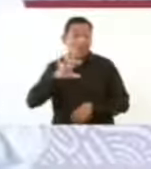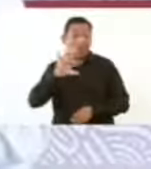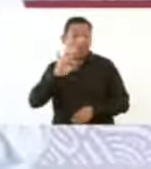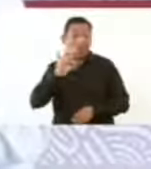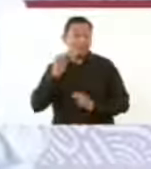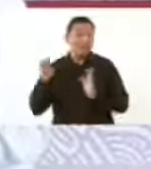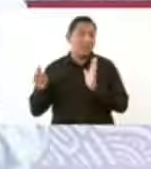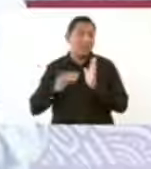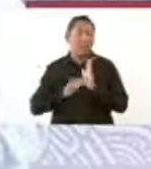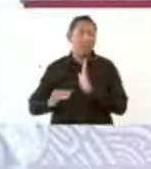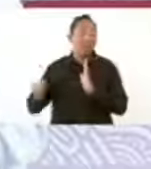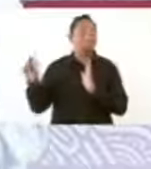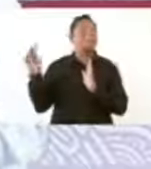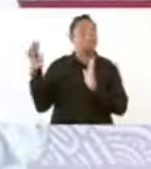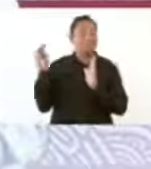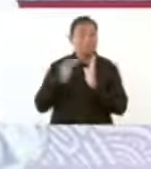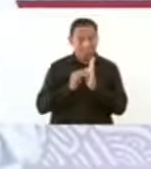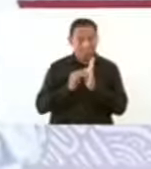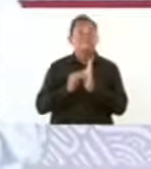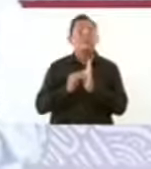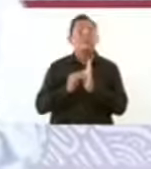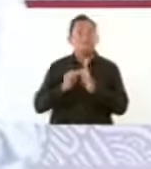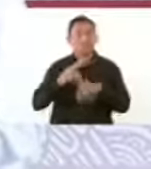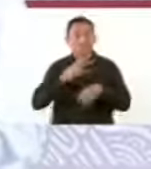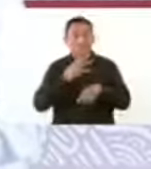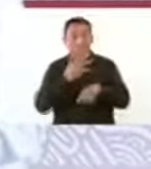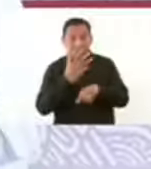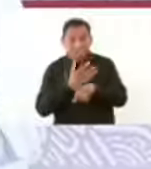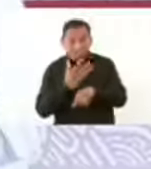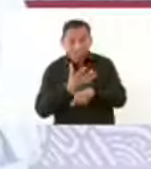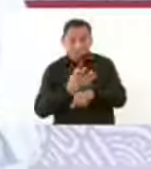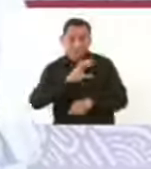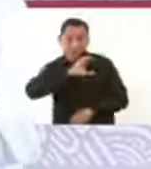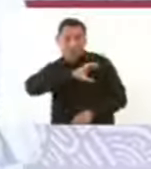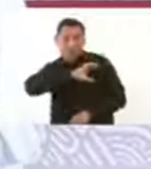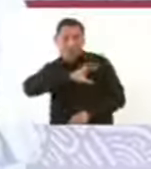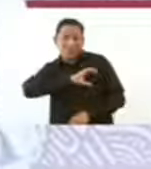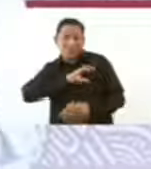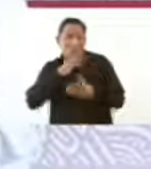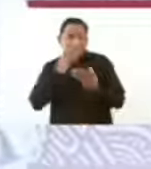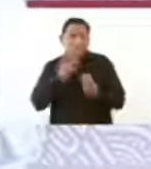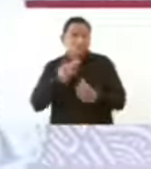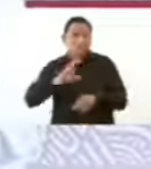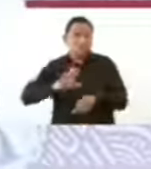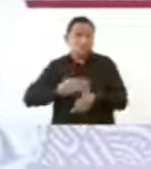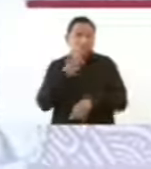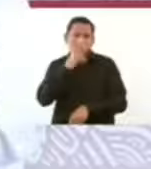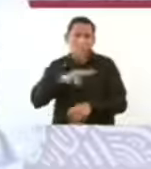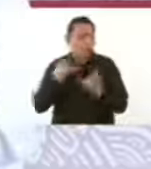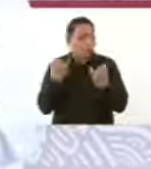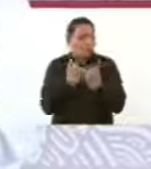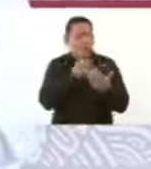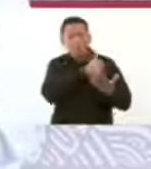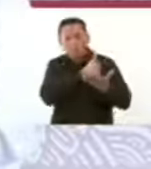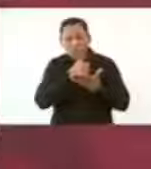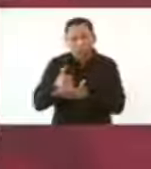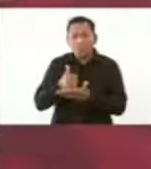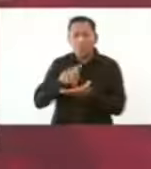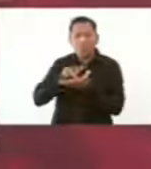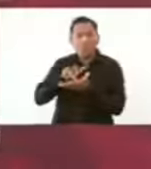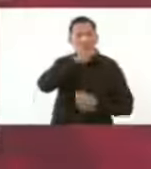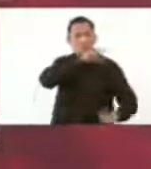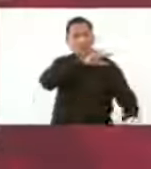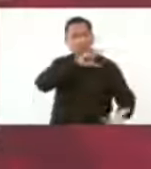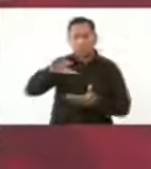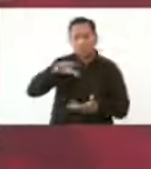40 millones nuestros paisanos de Estados Unidos, que los queremos mucho porque además nos ayudan. Ellos